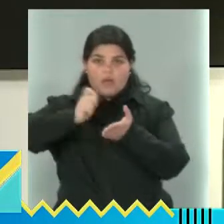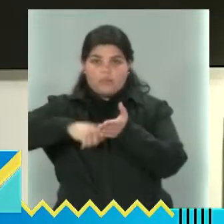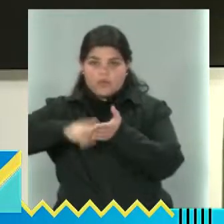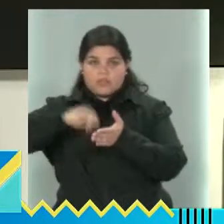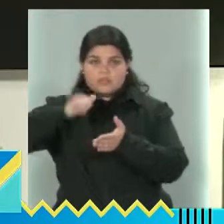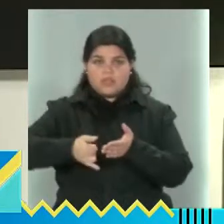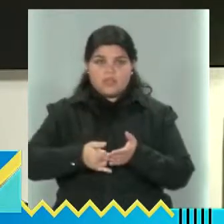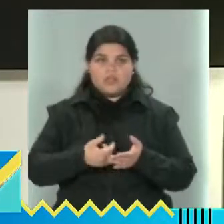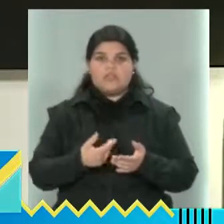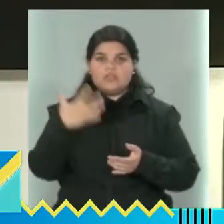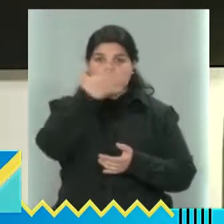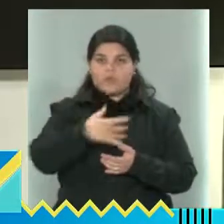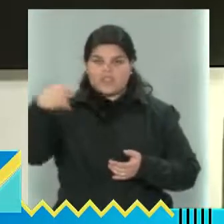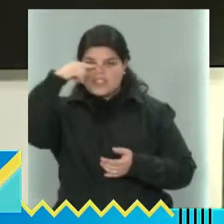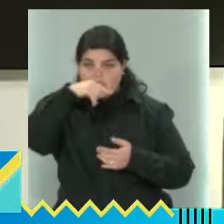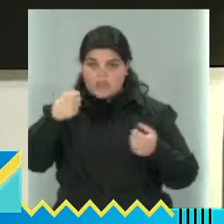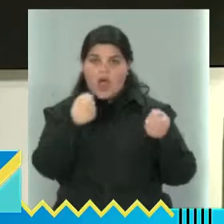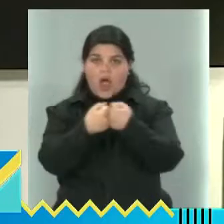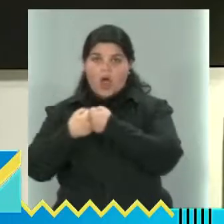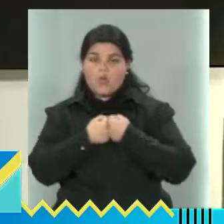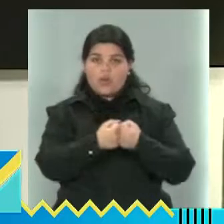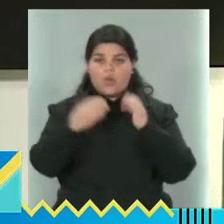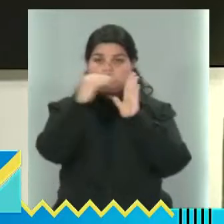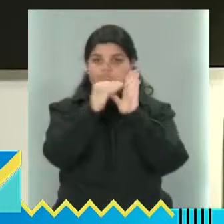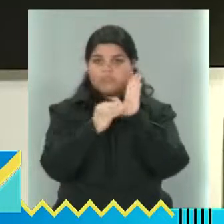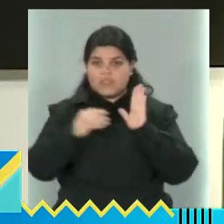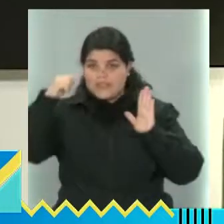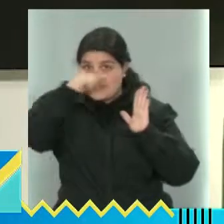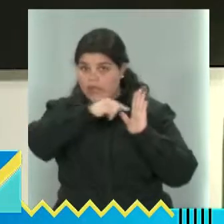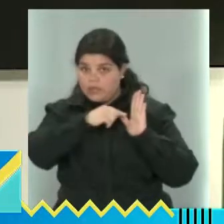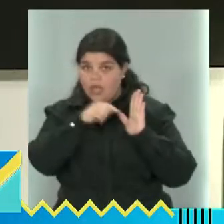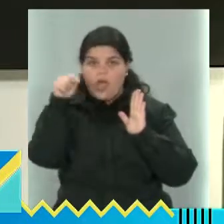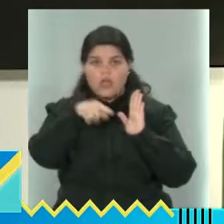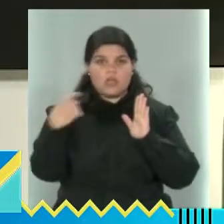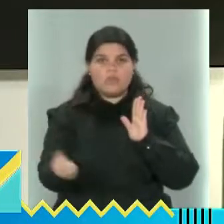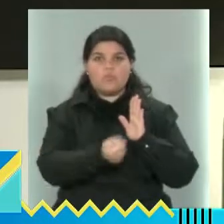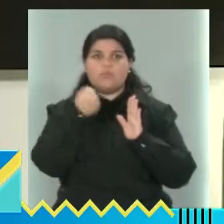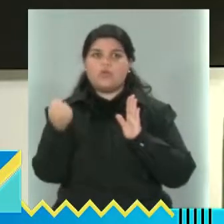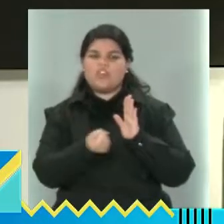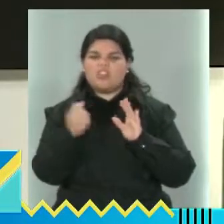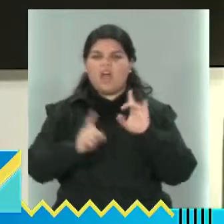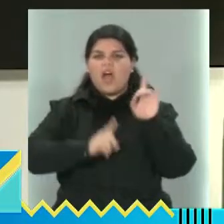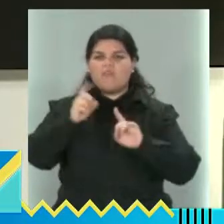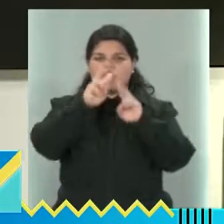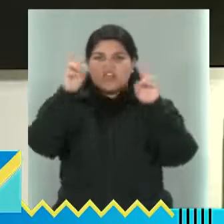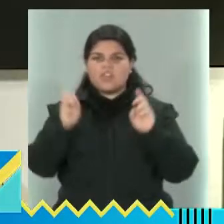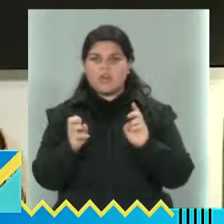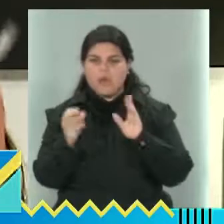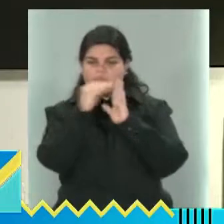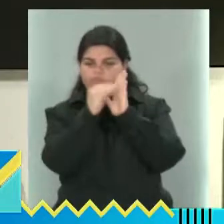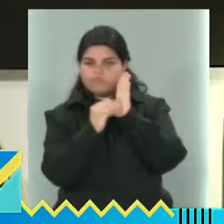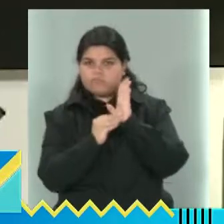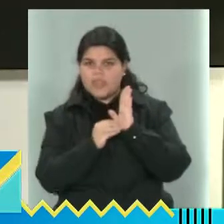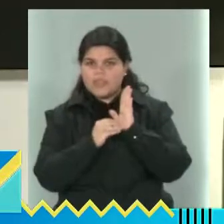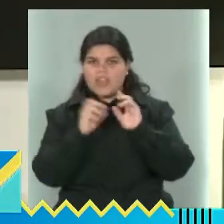acuerdos agrupados en 7 ejes. Les voy a decir esto para que tengan en cuenta la relevancia de lo que puede tener, porque muchos de los temas que se tocaron, o en realidad el